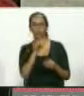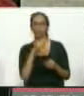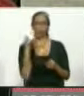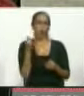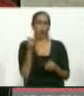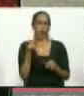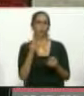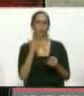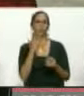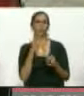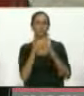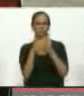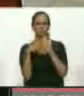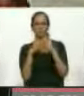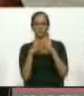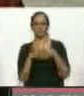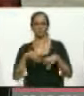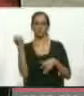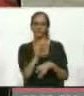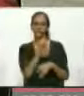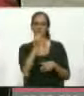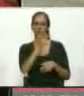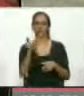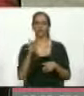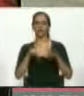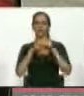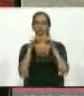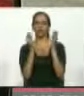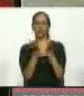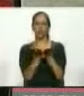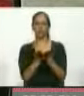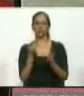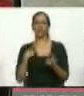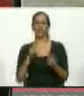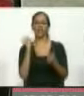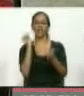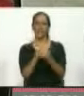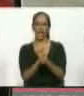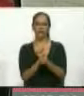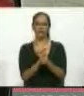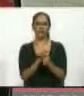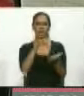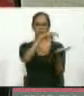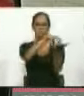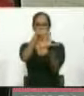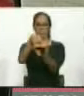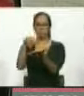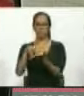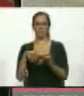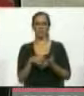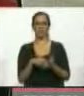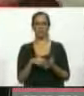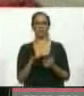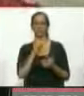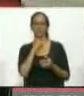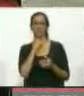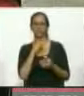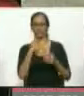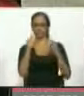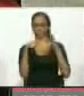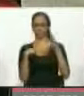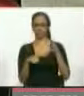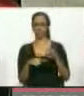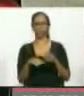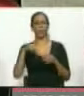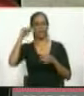eeuu asesinar a gente en todo el mundo tenía cárceles clandestinas etcétera etcétera señor pacheco señor luís